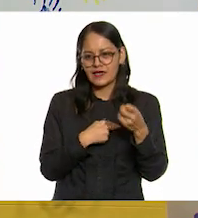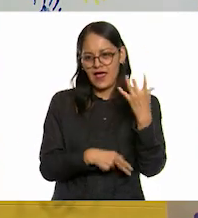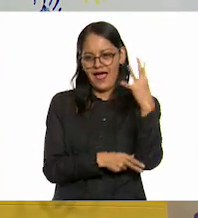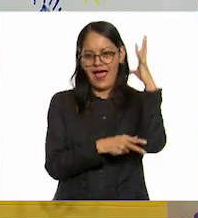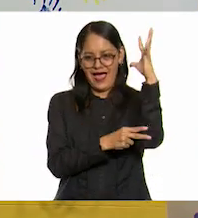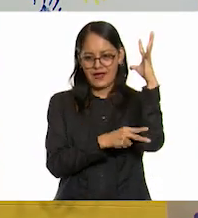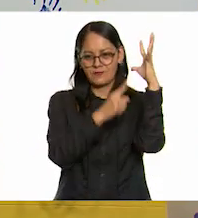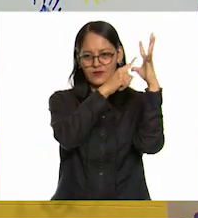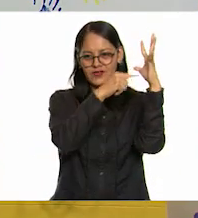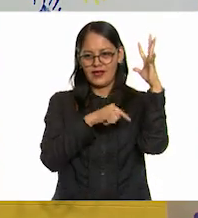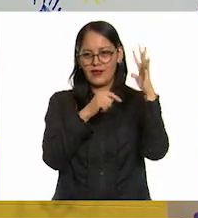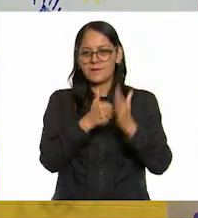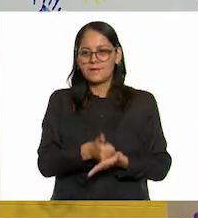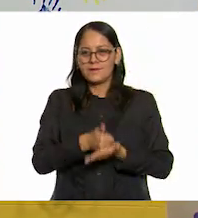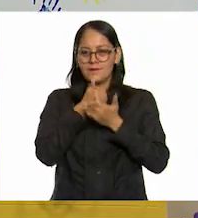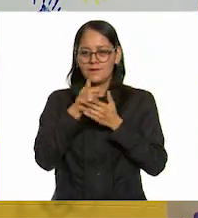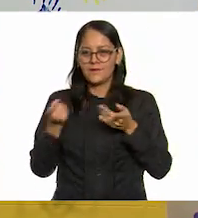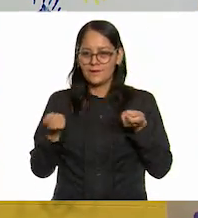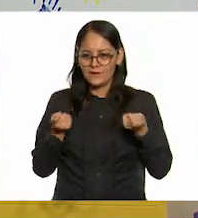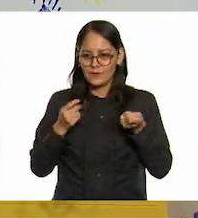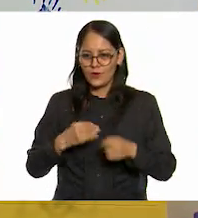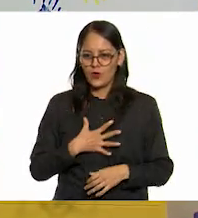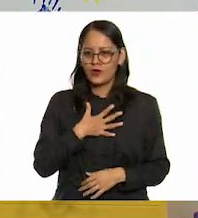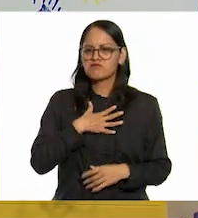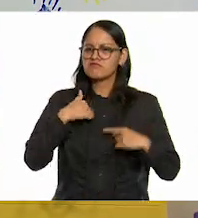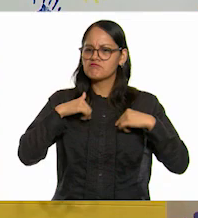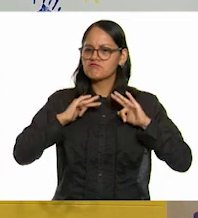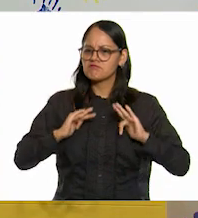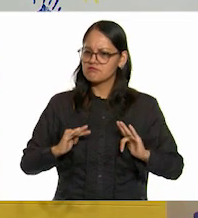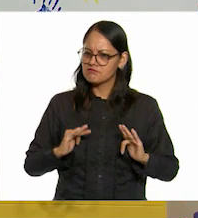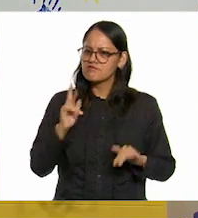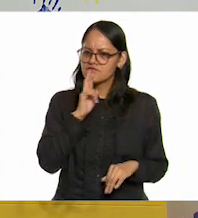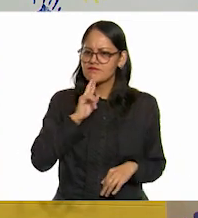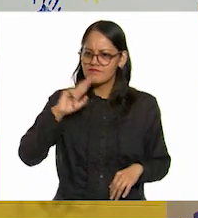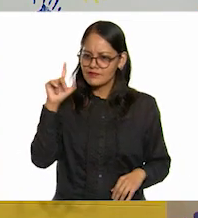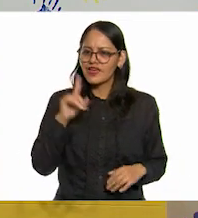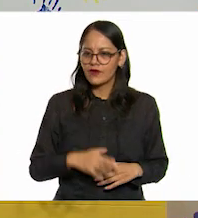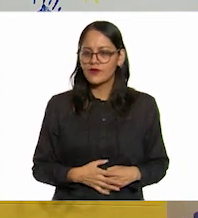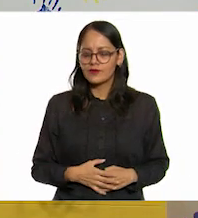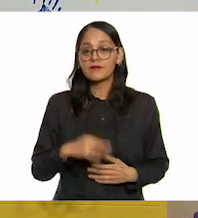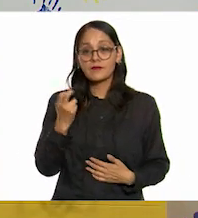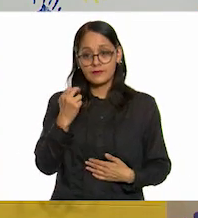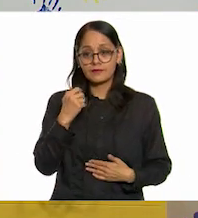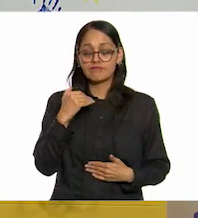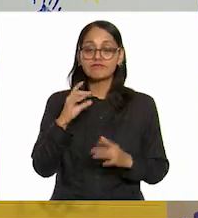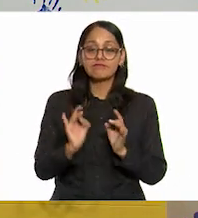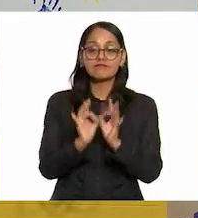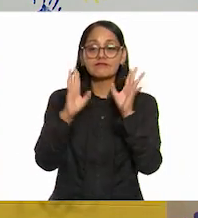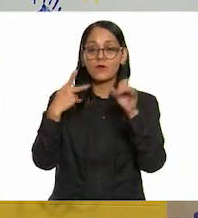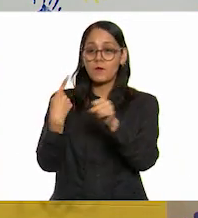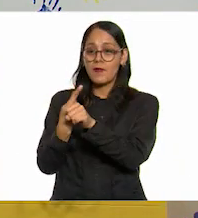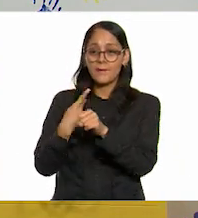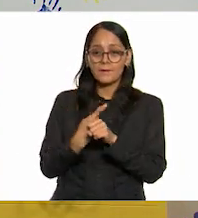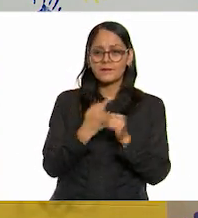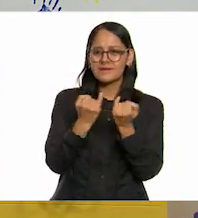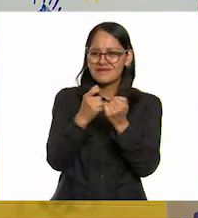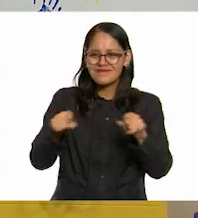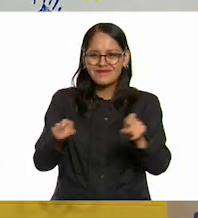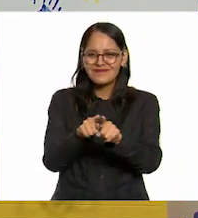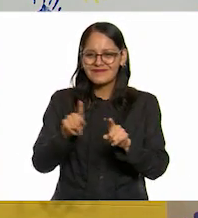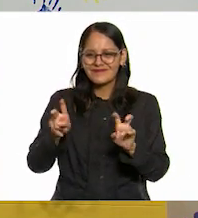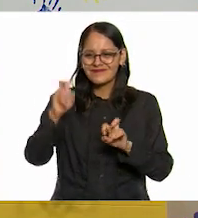para regular nuestra emoción, podemos sentirnos mejor y así, en muchas situaciones, como la de los